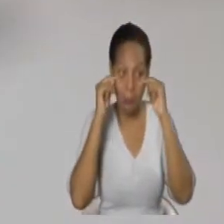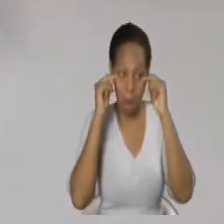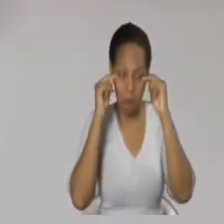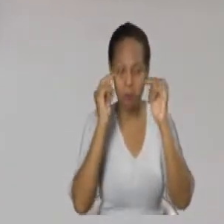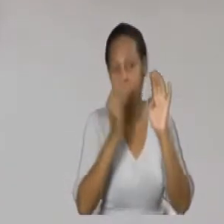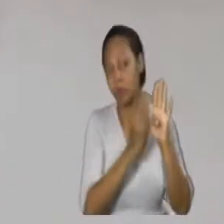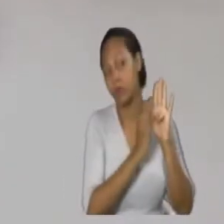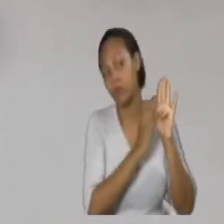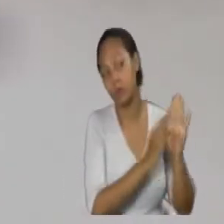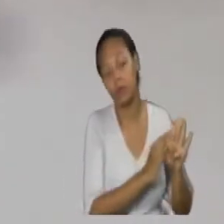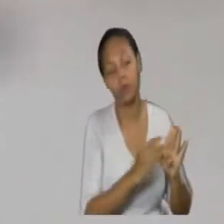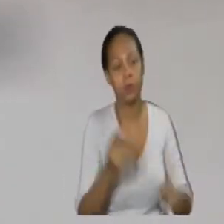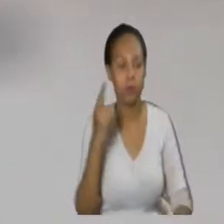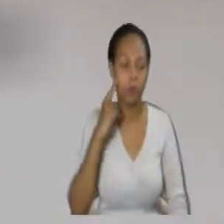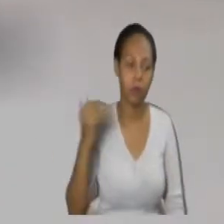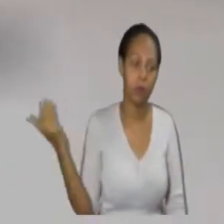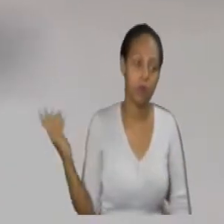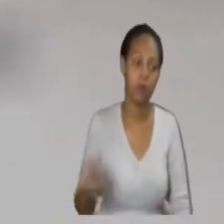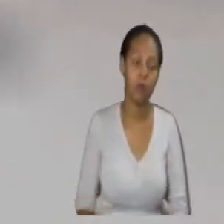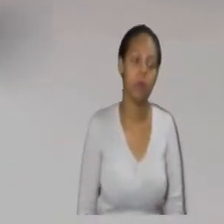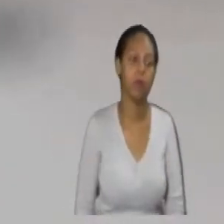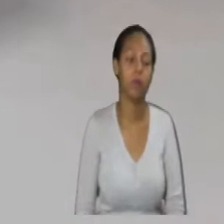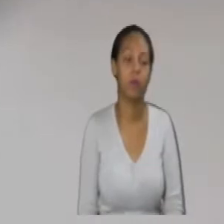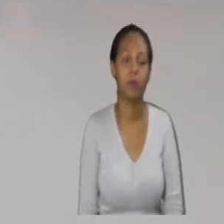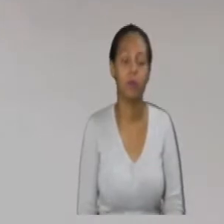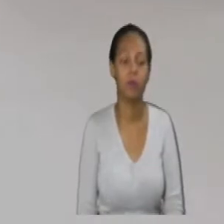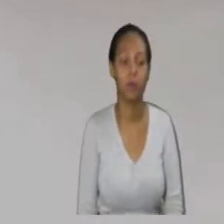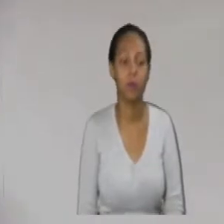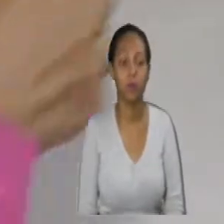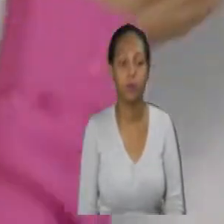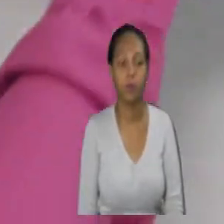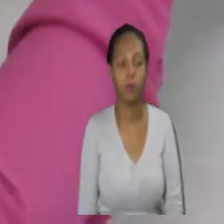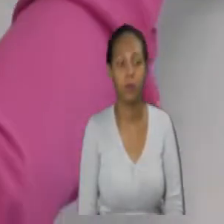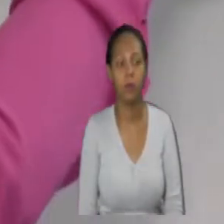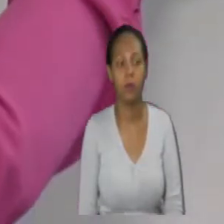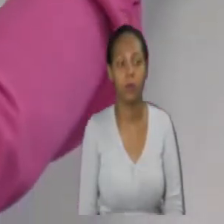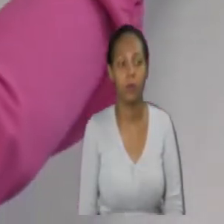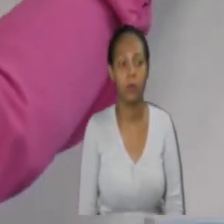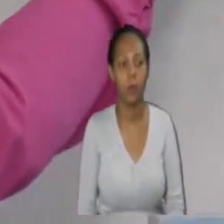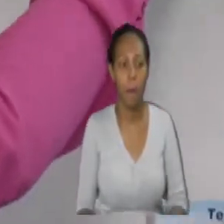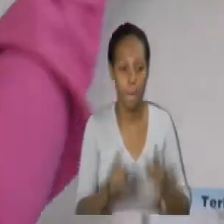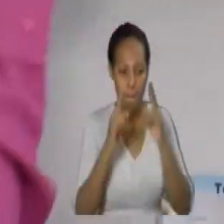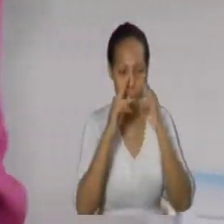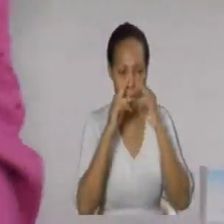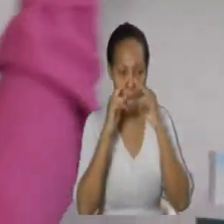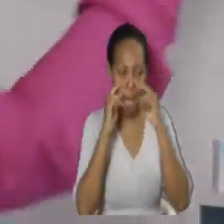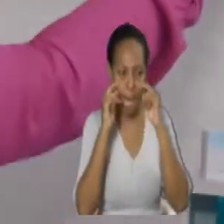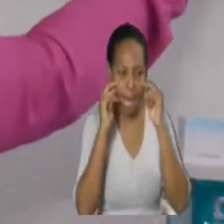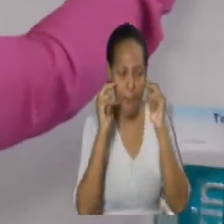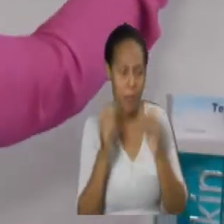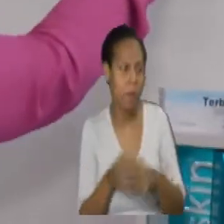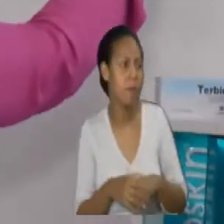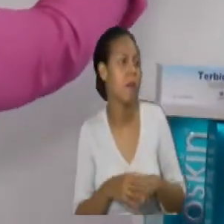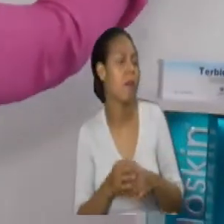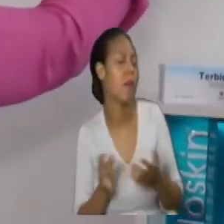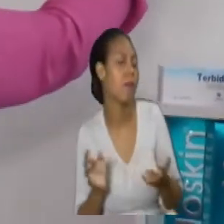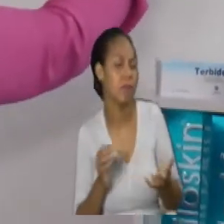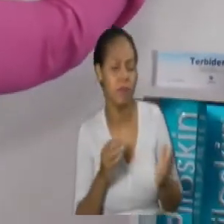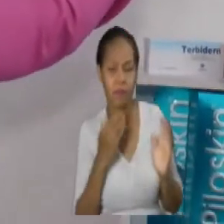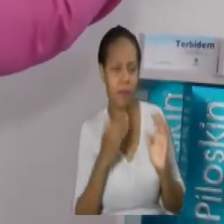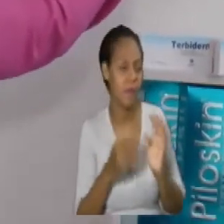resveratrol para rectificar las ojeras, que tenga ojeras, que tenga bastante